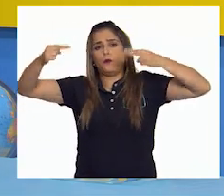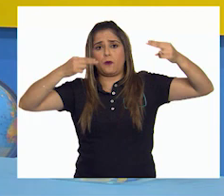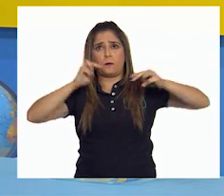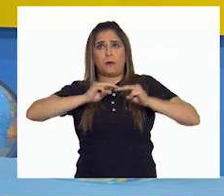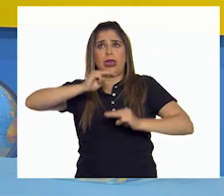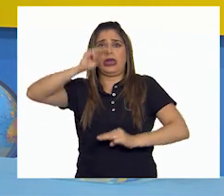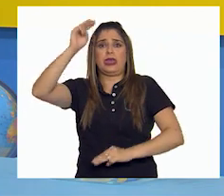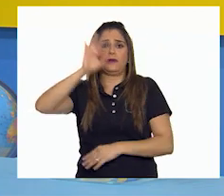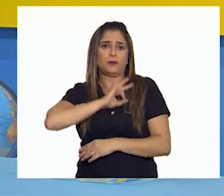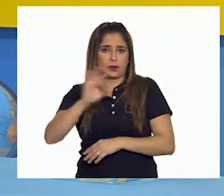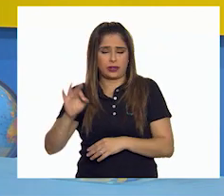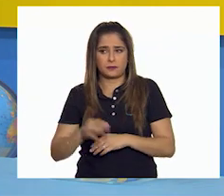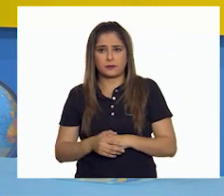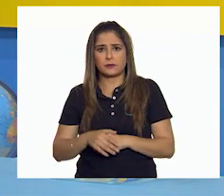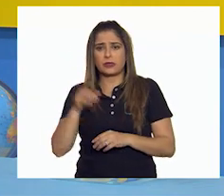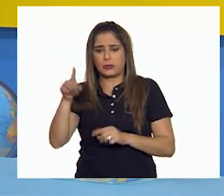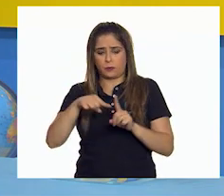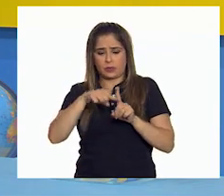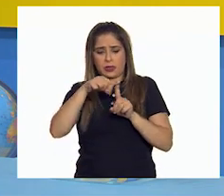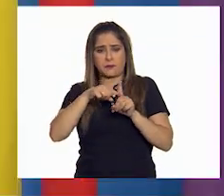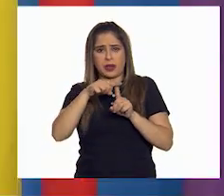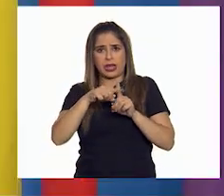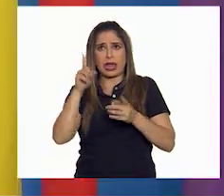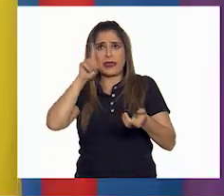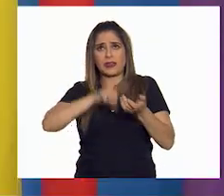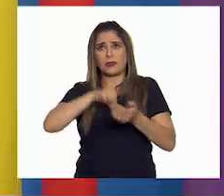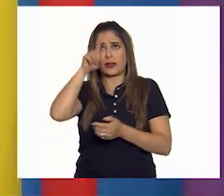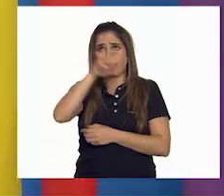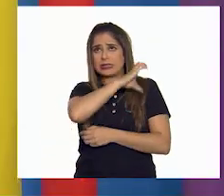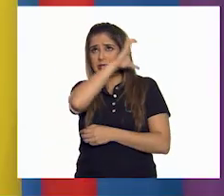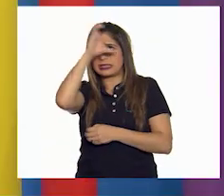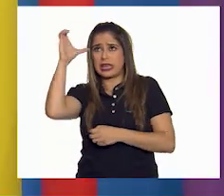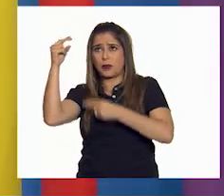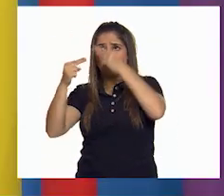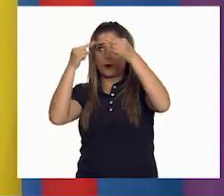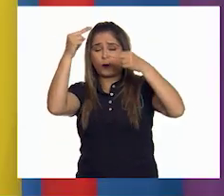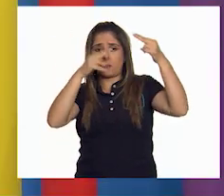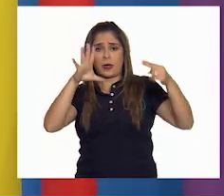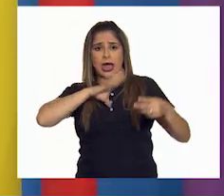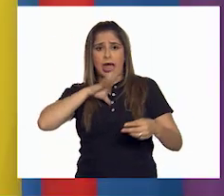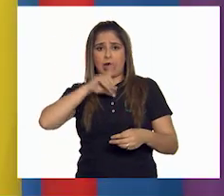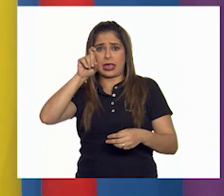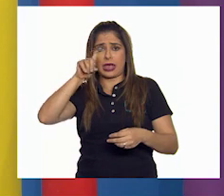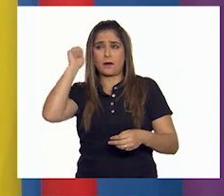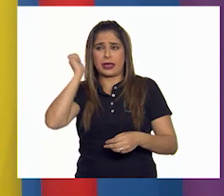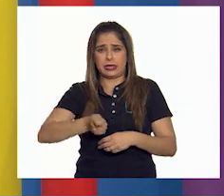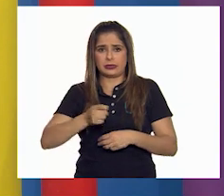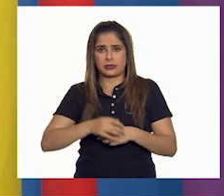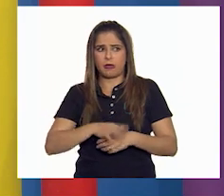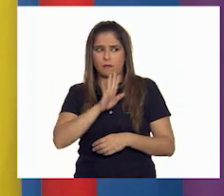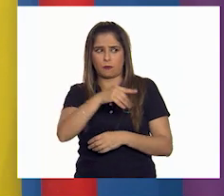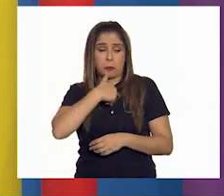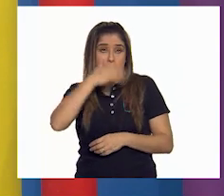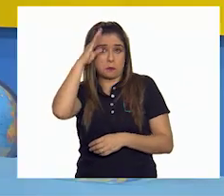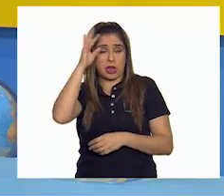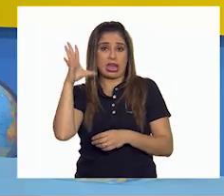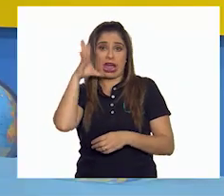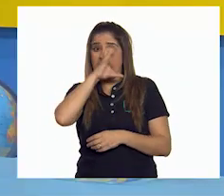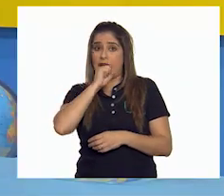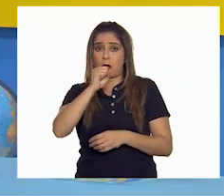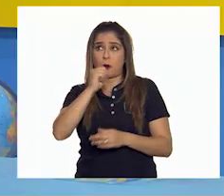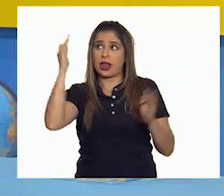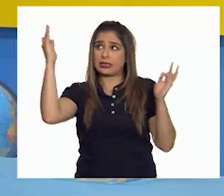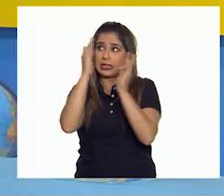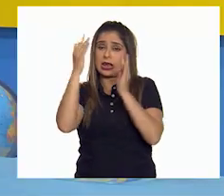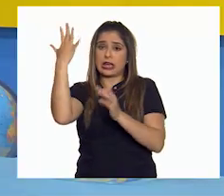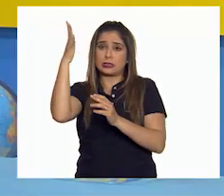que pasa con la temperatura en esas alturas? Pues aumenta porque está más cerca del sol, ¿no?